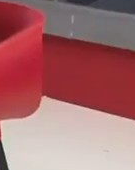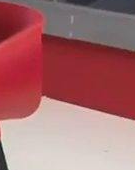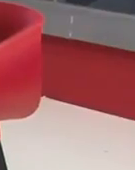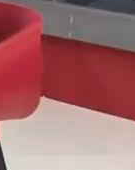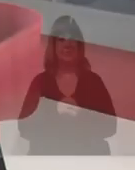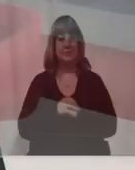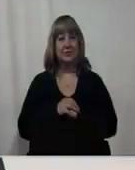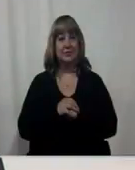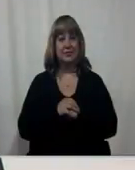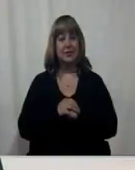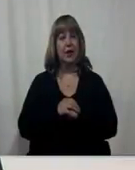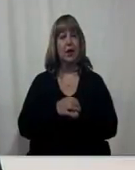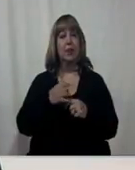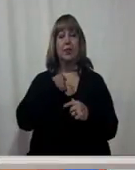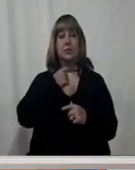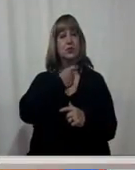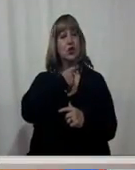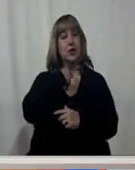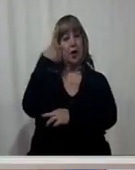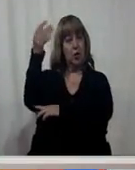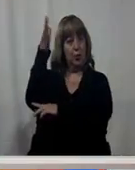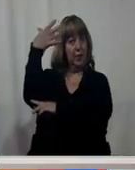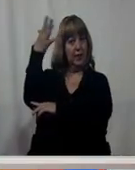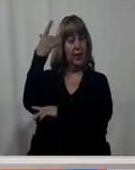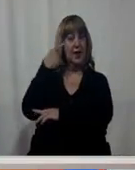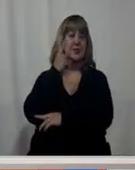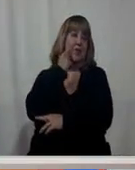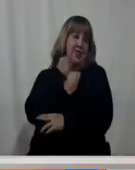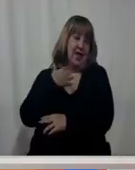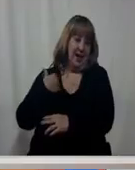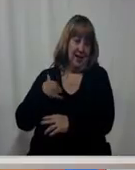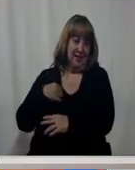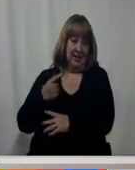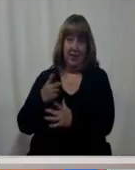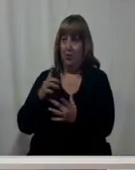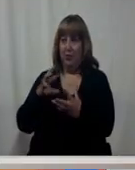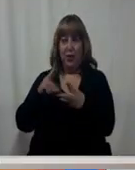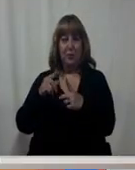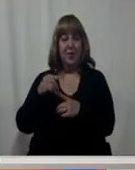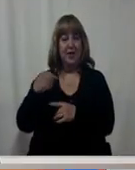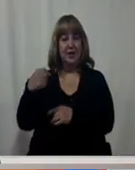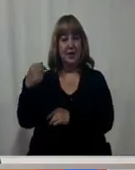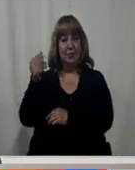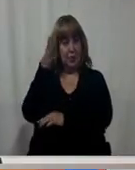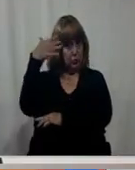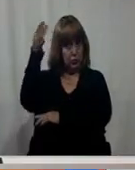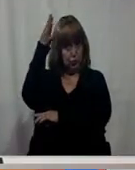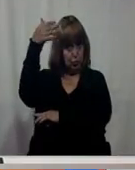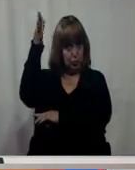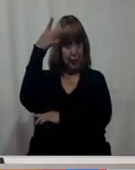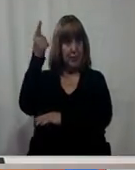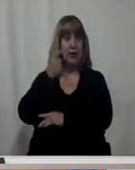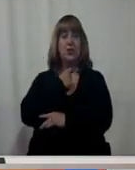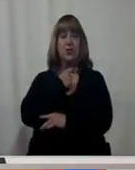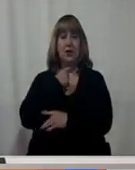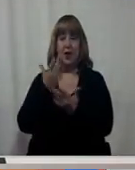quiero a mi bandera. Qué bonita acción, ¿eh? Que tiene Grupo América y Buen Día Argentina. ¿Título de la canción? Sí, ¿la quiere cantar? Yo quiero